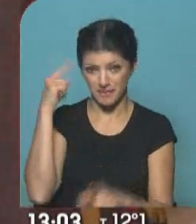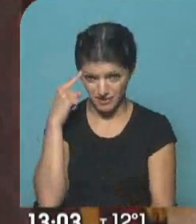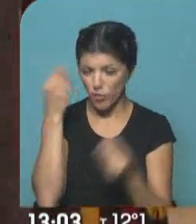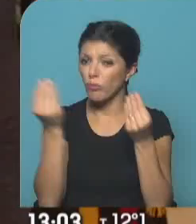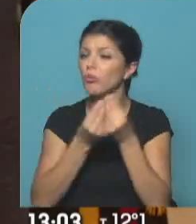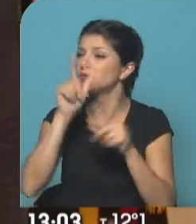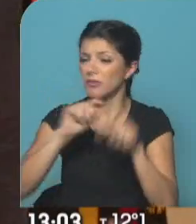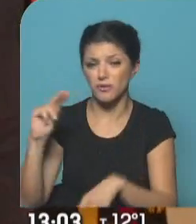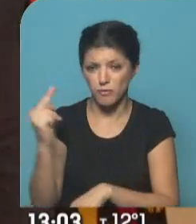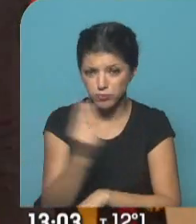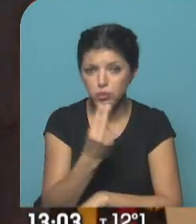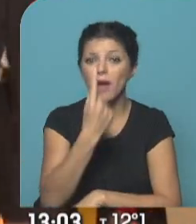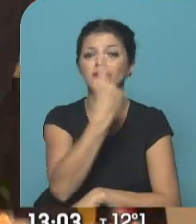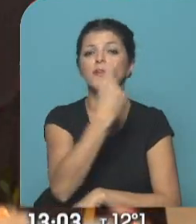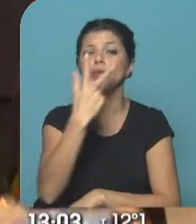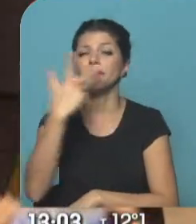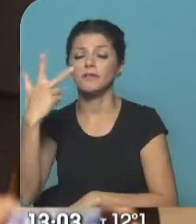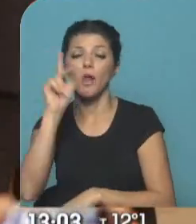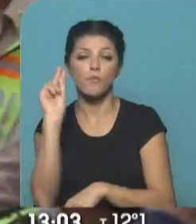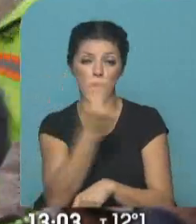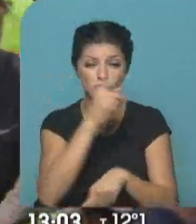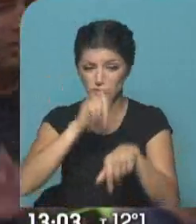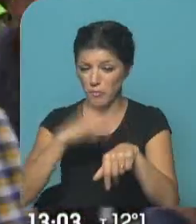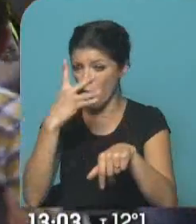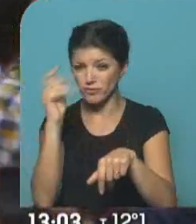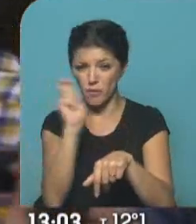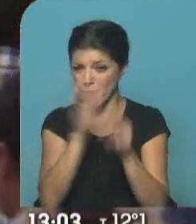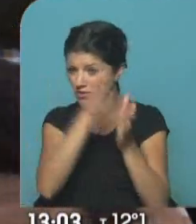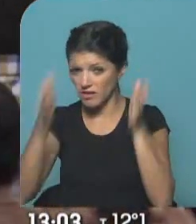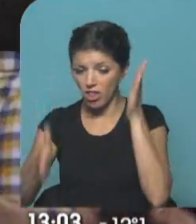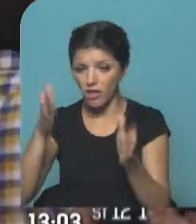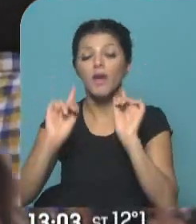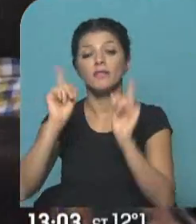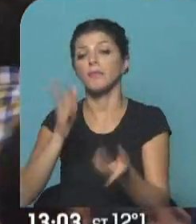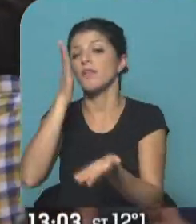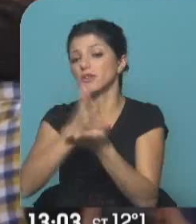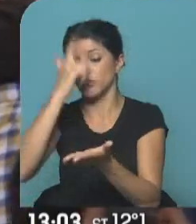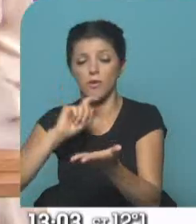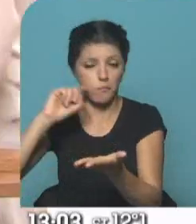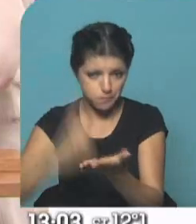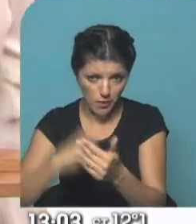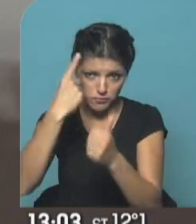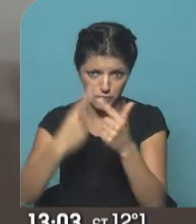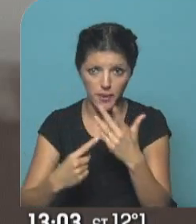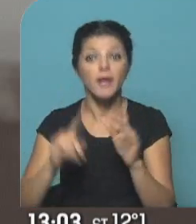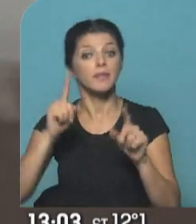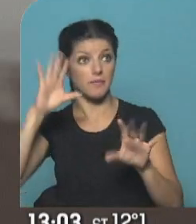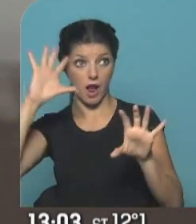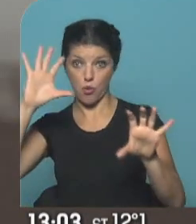habido, 123 en 4 meses, de los presos políticos y de las violaciones de los derechos humanos. Sí, y del escándalo de Brecht. No nos